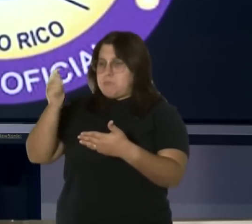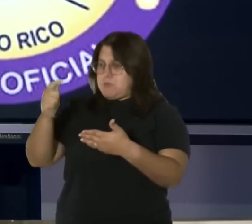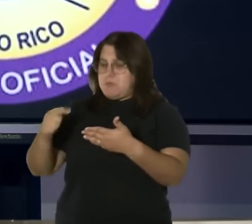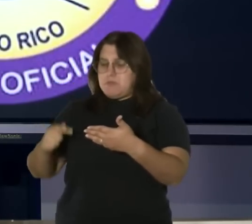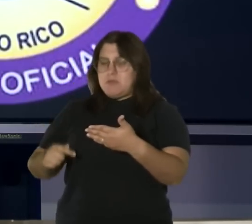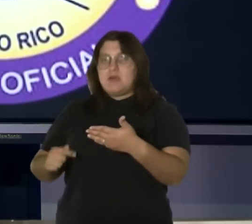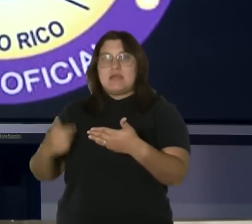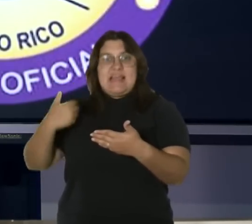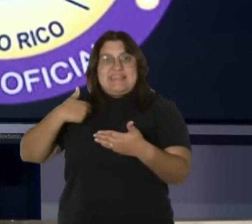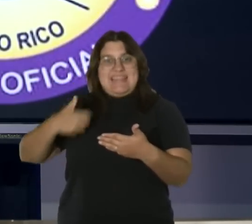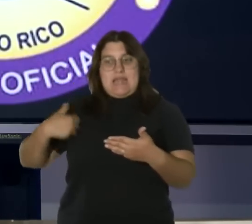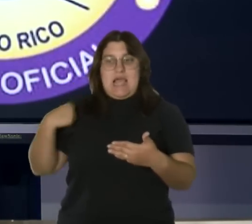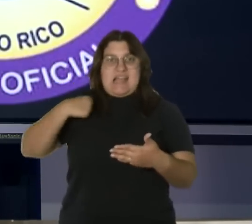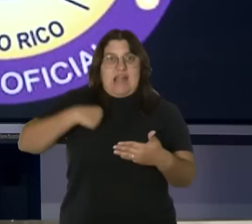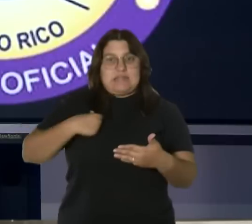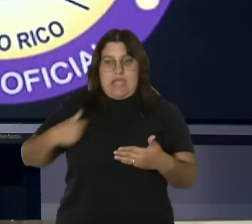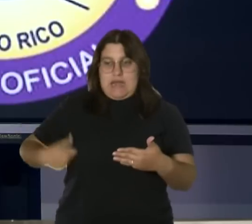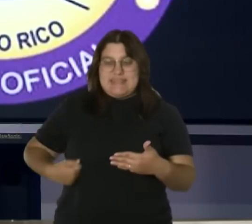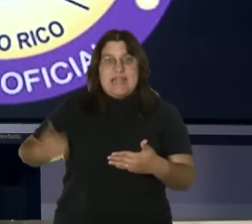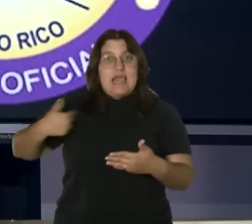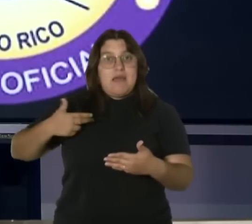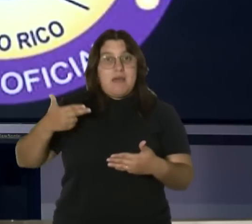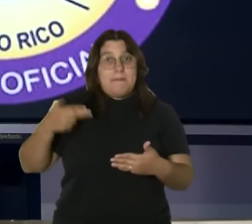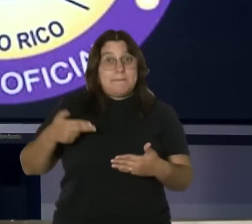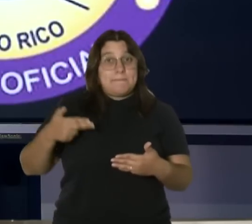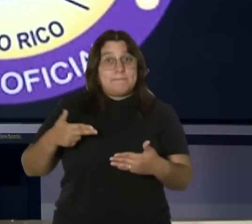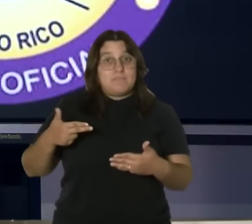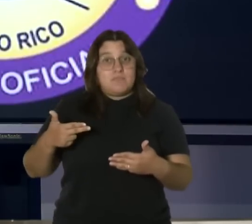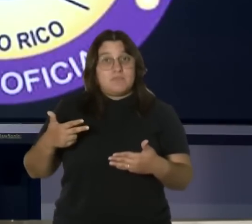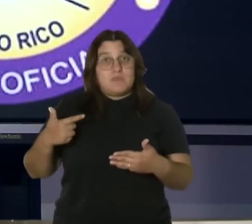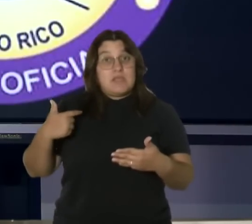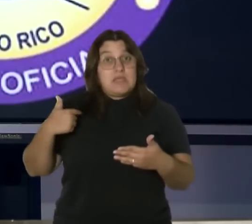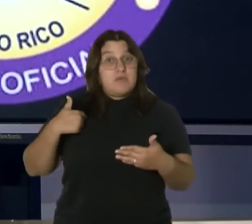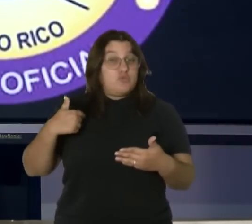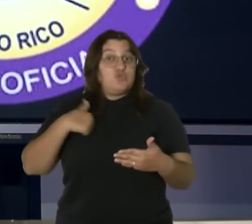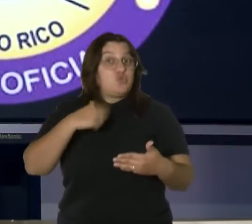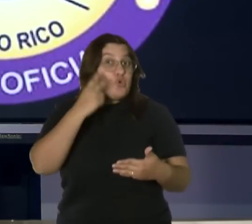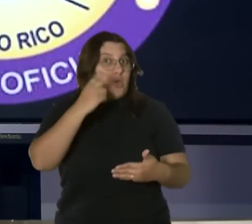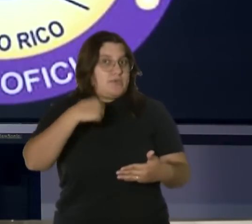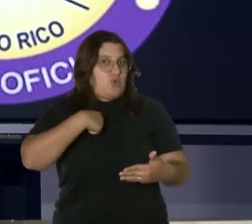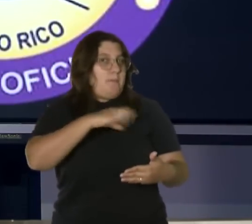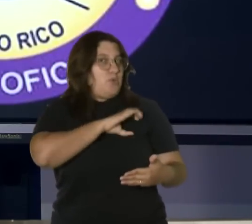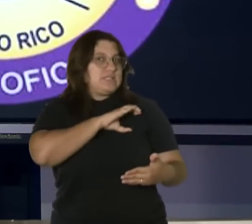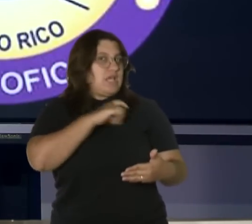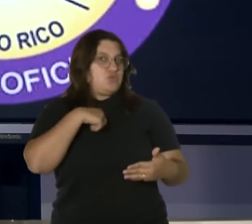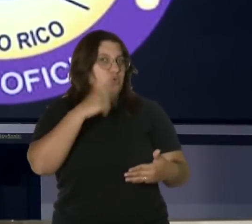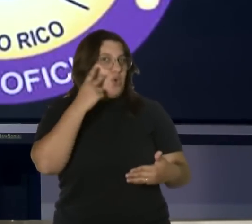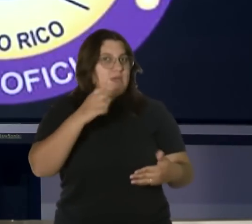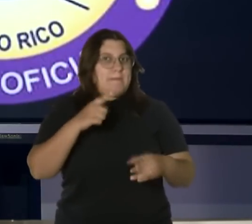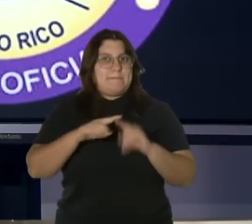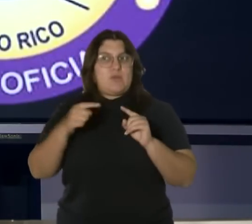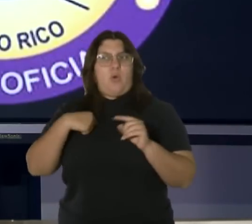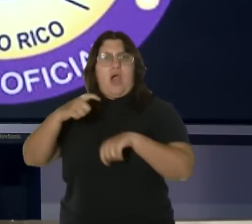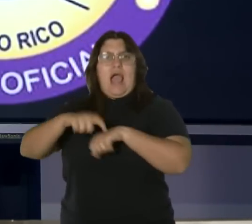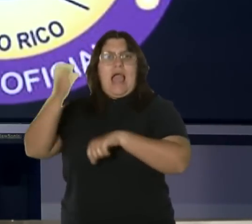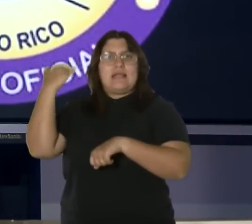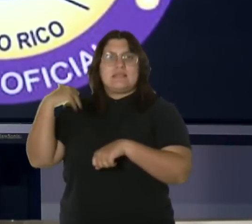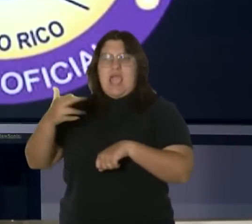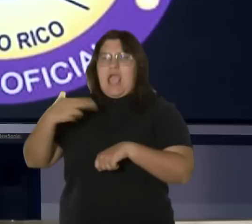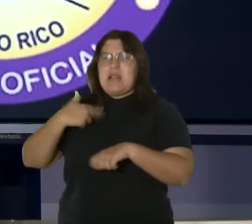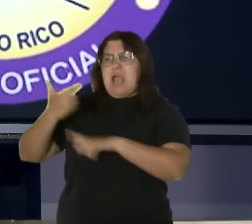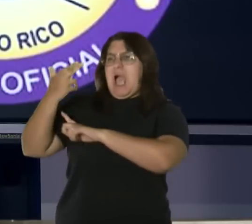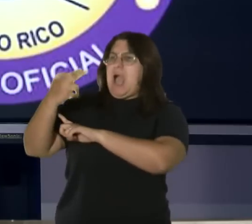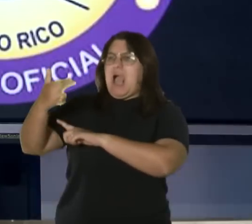cartera un arma de fuego y que en un momento dado yo no lo vi como policía la sacó y amenazó a alguien que se fue